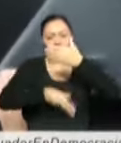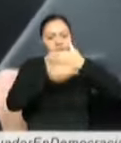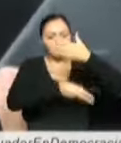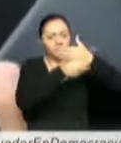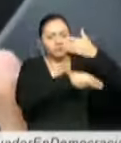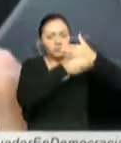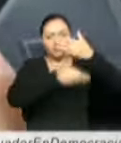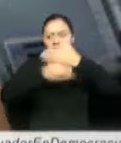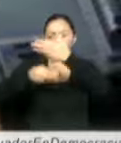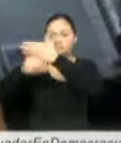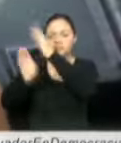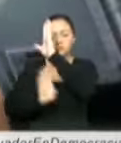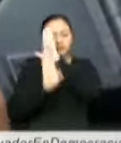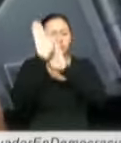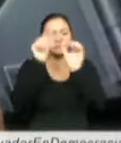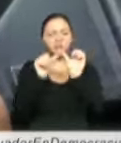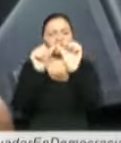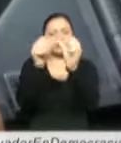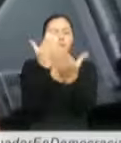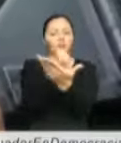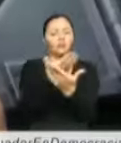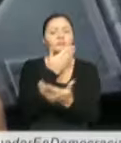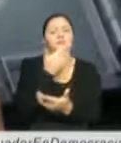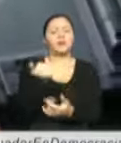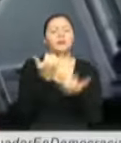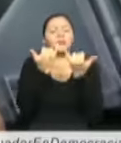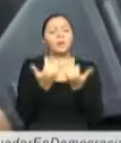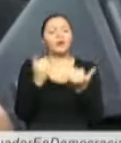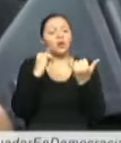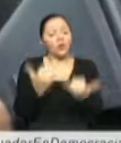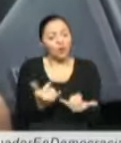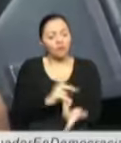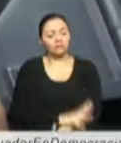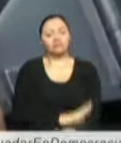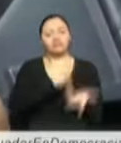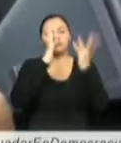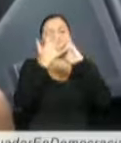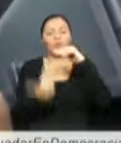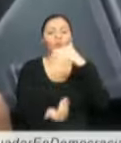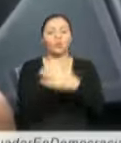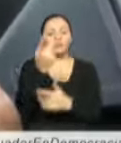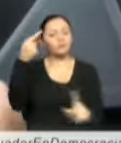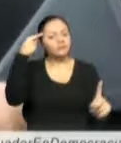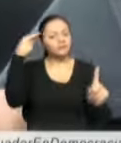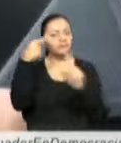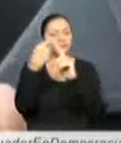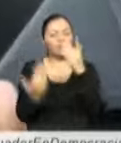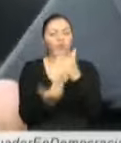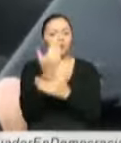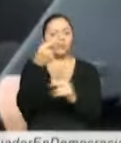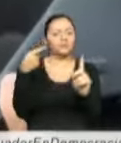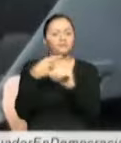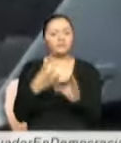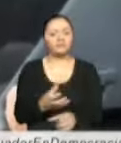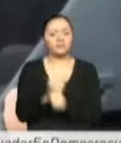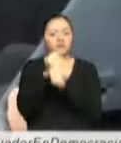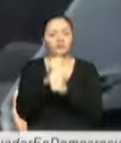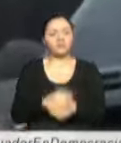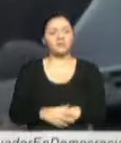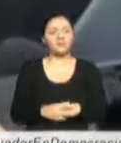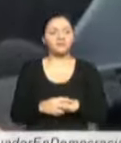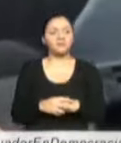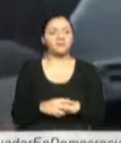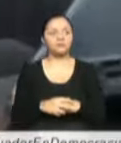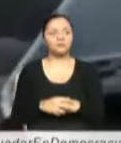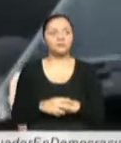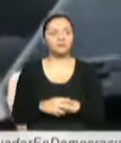crecimiento y estabilizada. Pero sobre todo, un país transformado y con la esperanza renacida, la esperanza recuperada. Presidente, la región